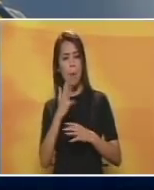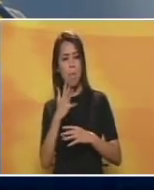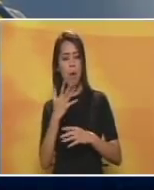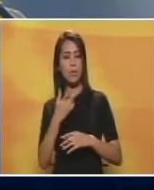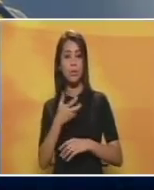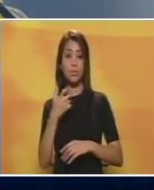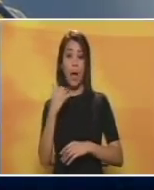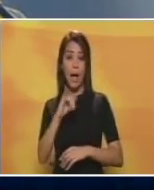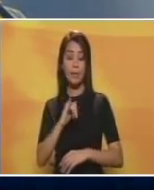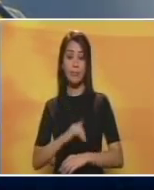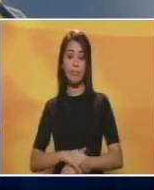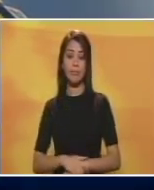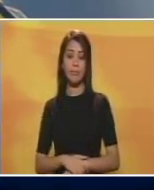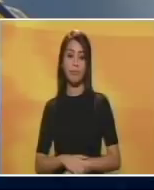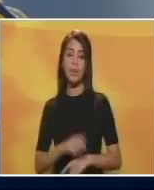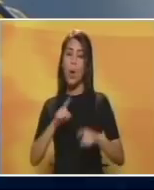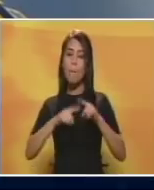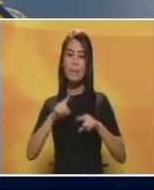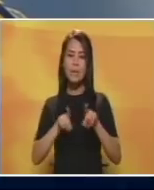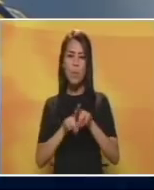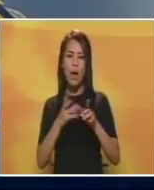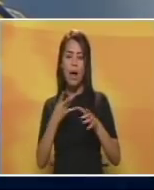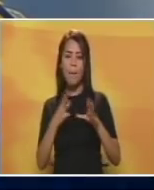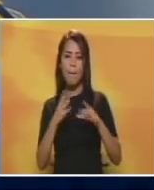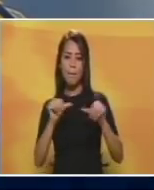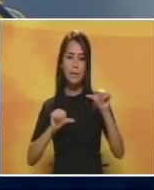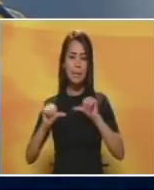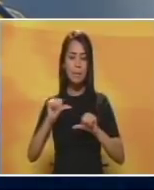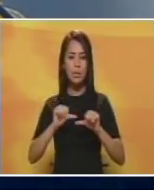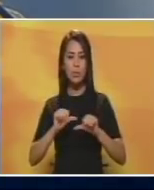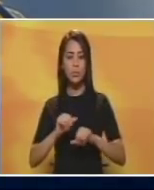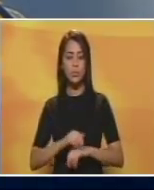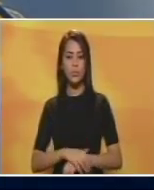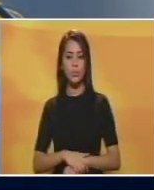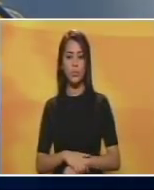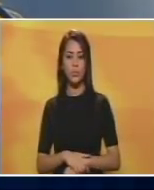Ese material es un material que va a servir como un factor